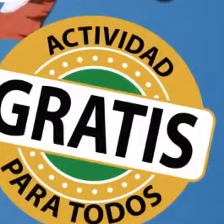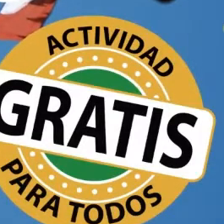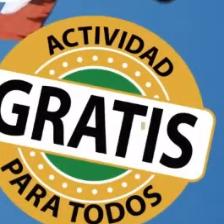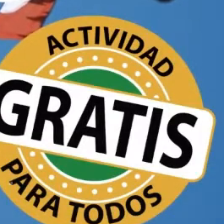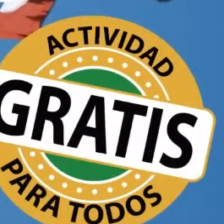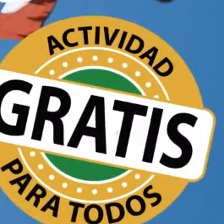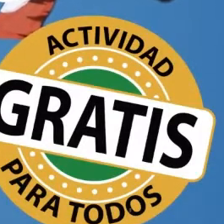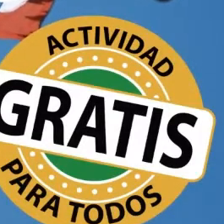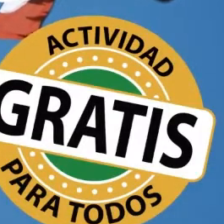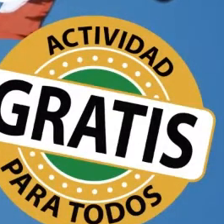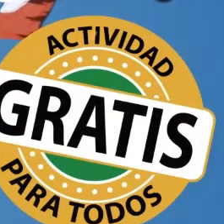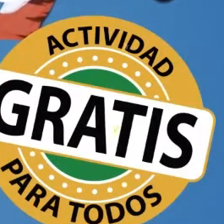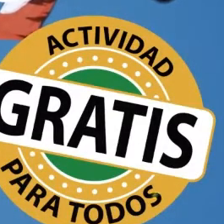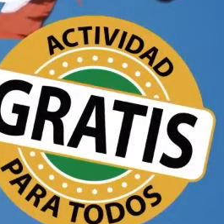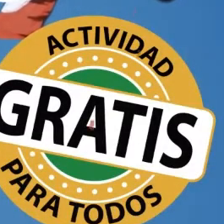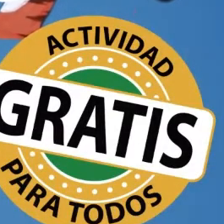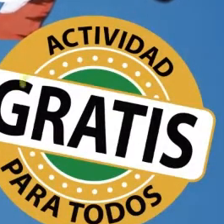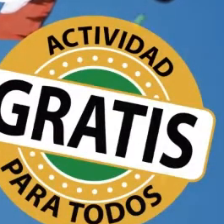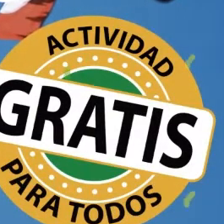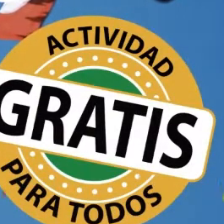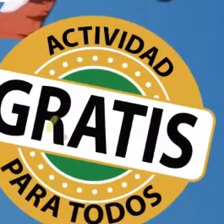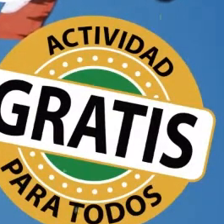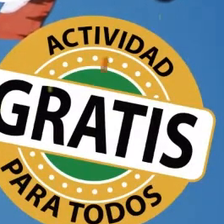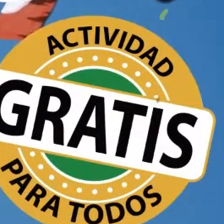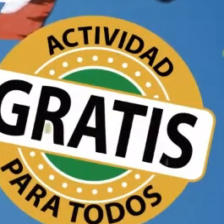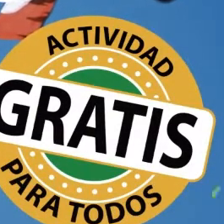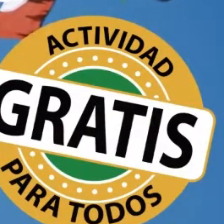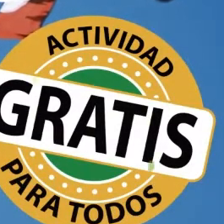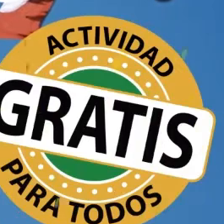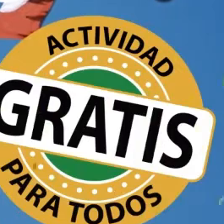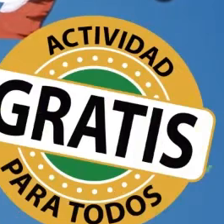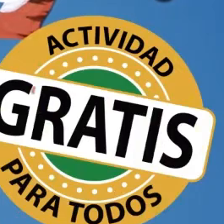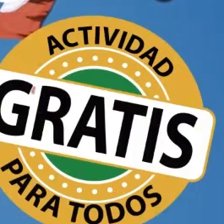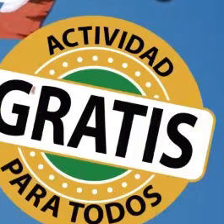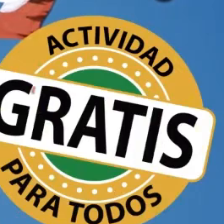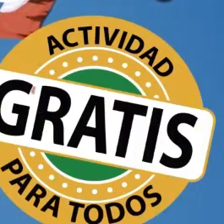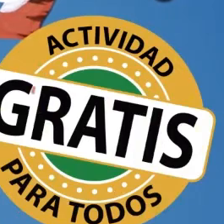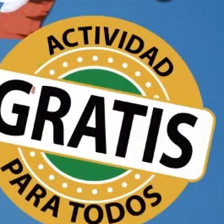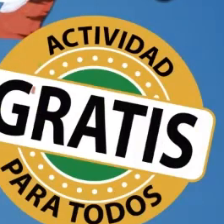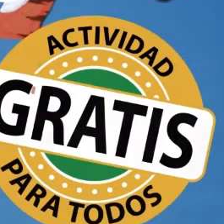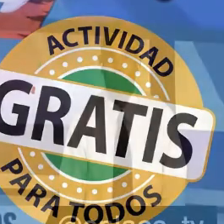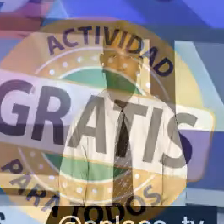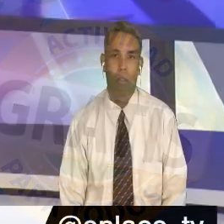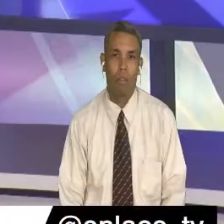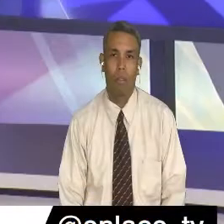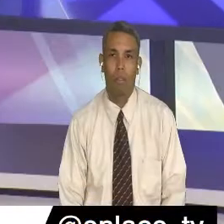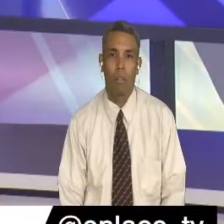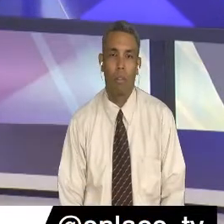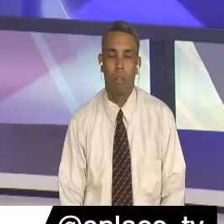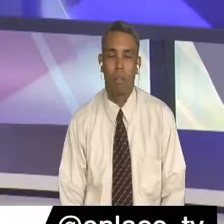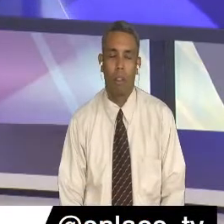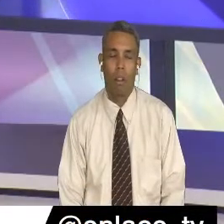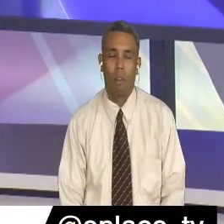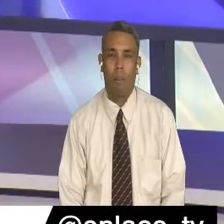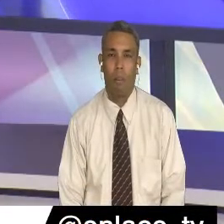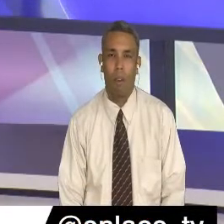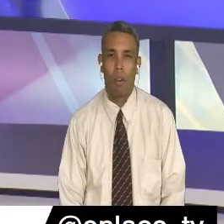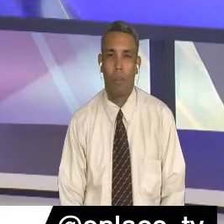plazoleta de eventos, una actividad gratuita que ofrece el Centro Comercial San Silvestre. En